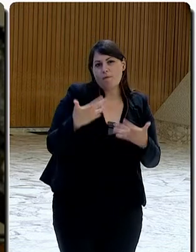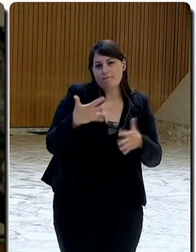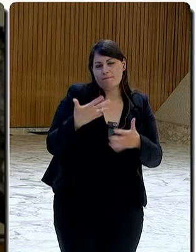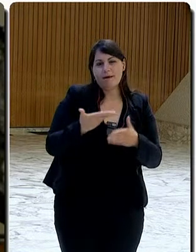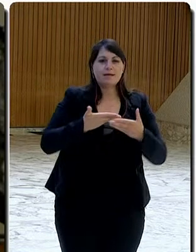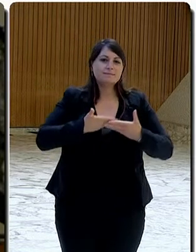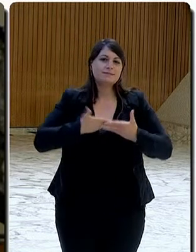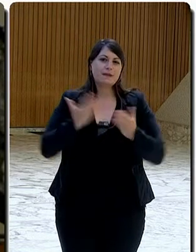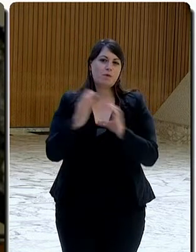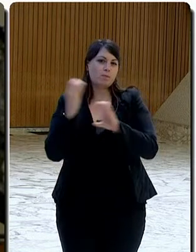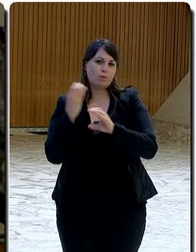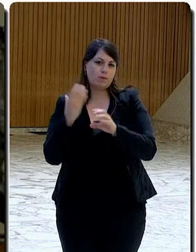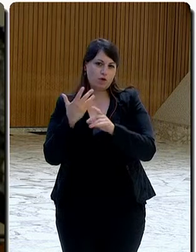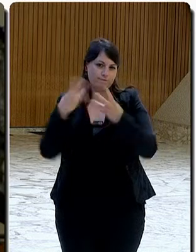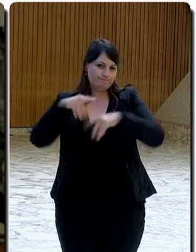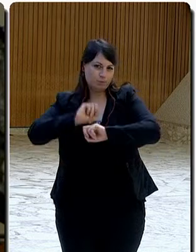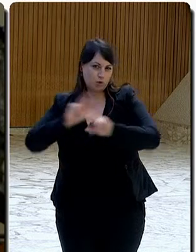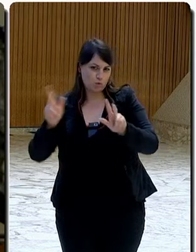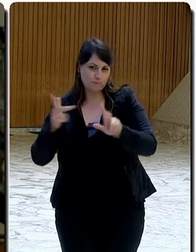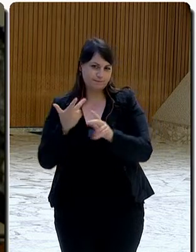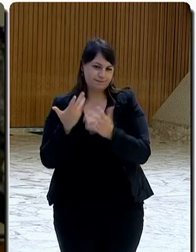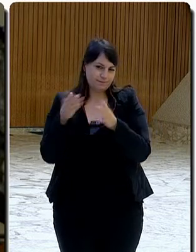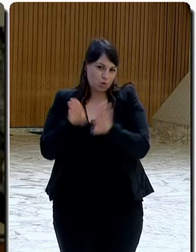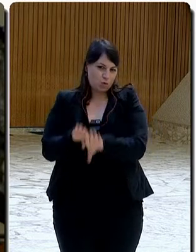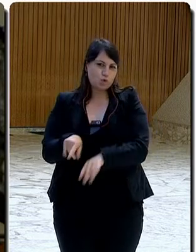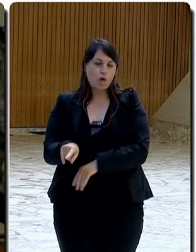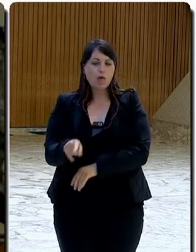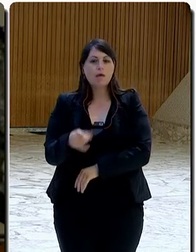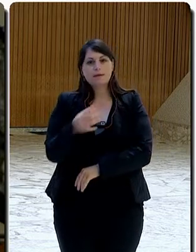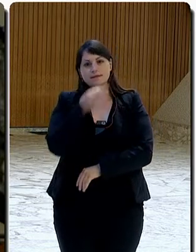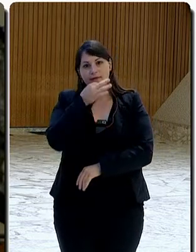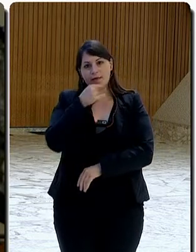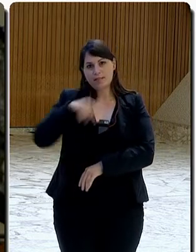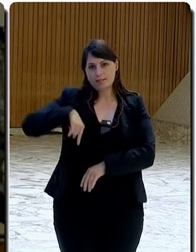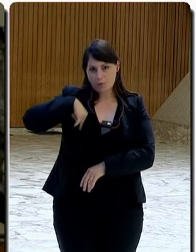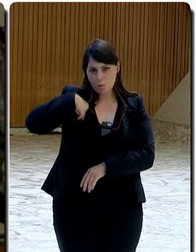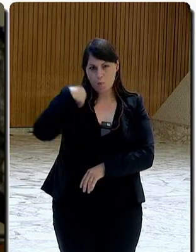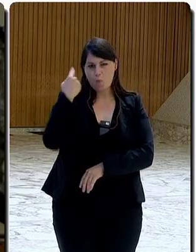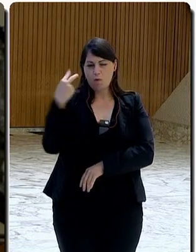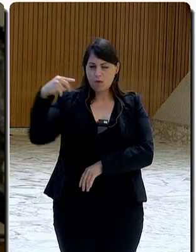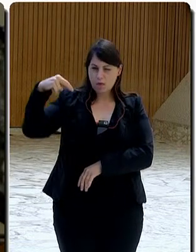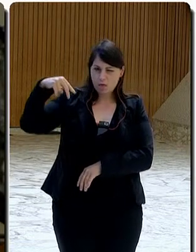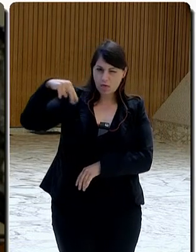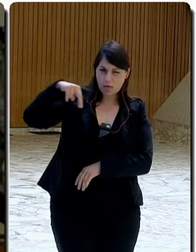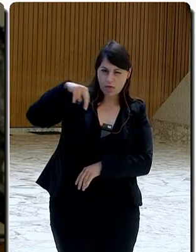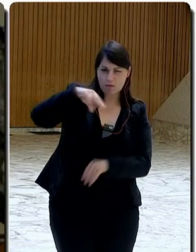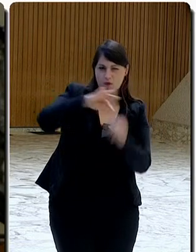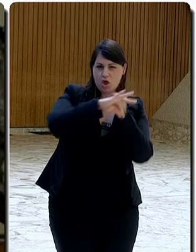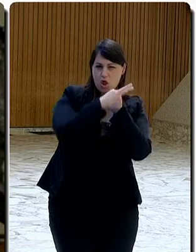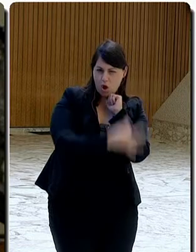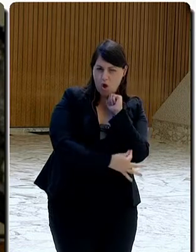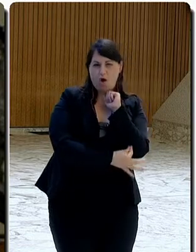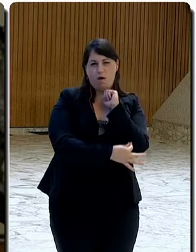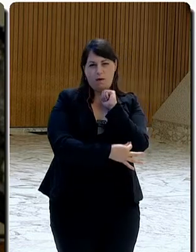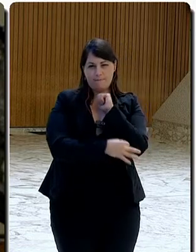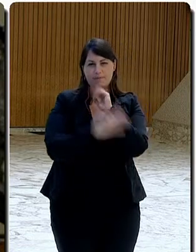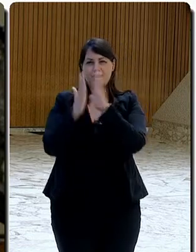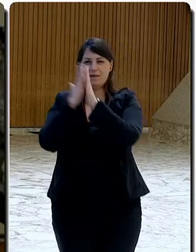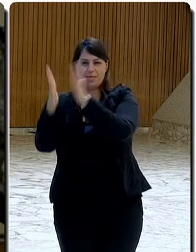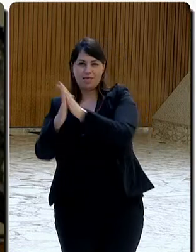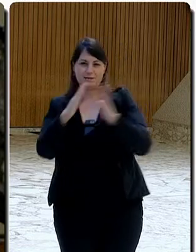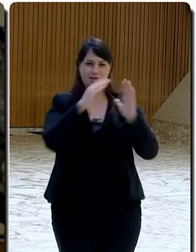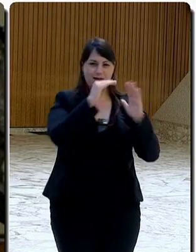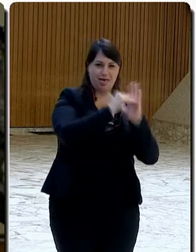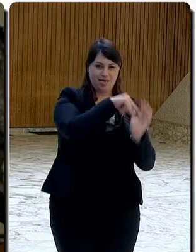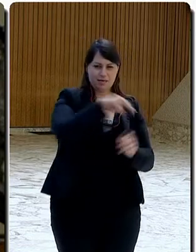llegar, ya que había algunos kilómetros de distancia entre la iglesia y su casa. Al llegar, su mujer estaba